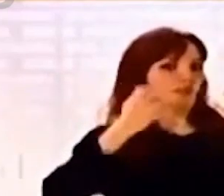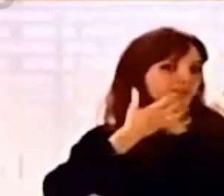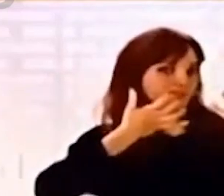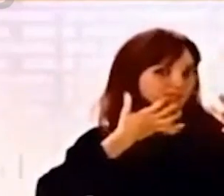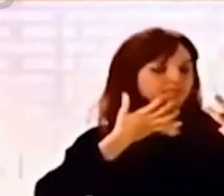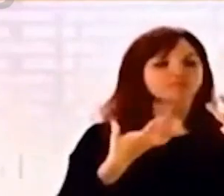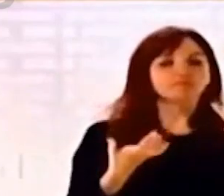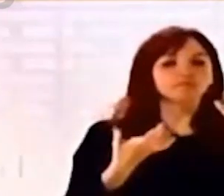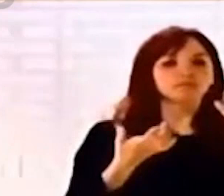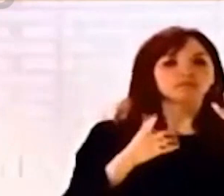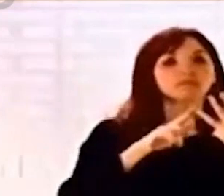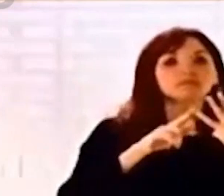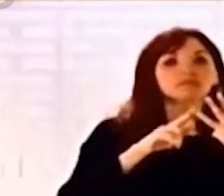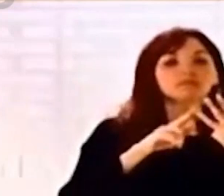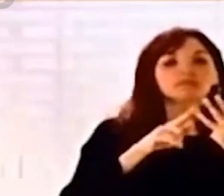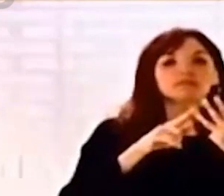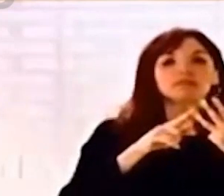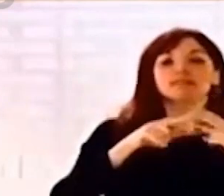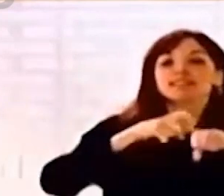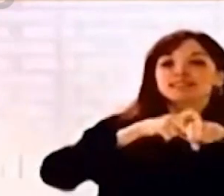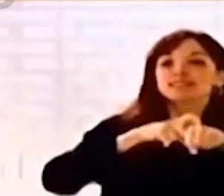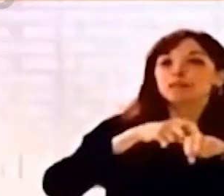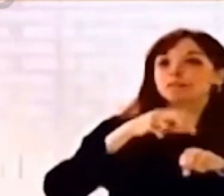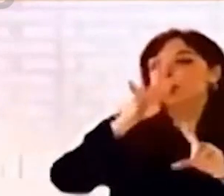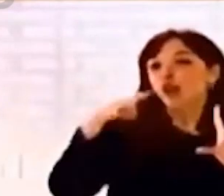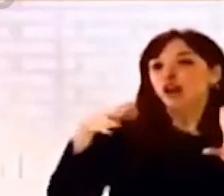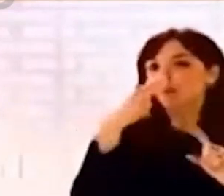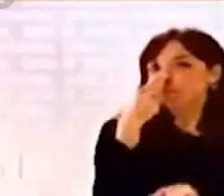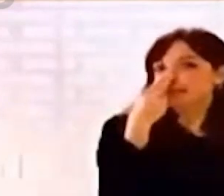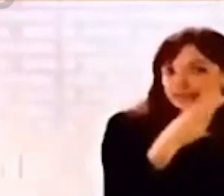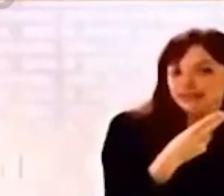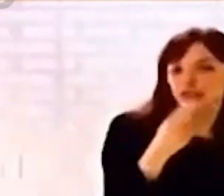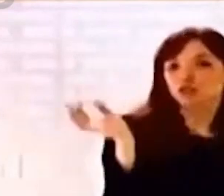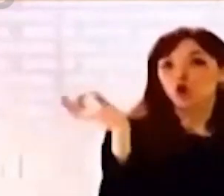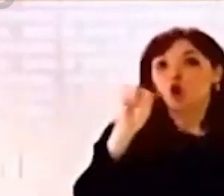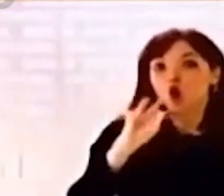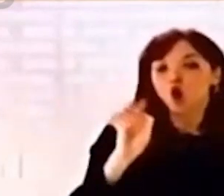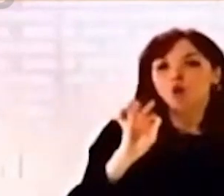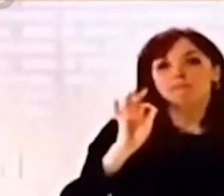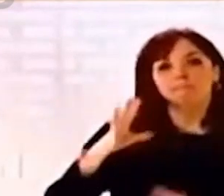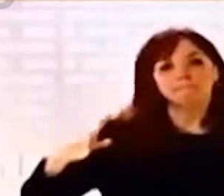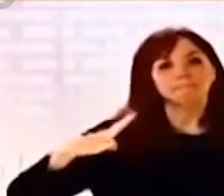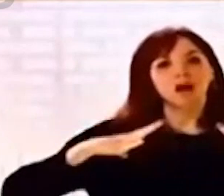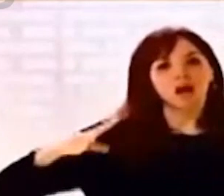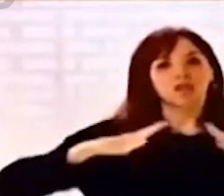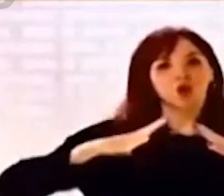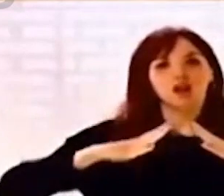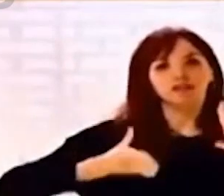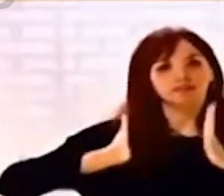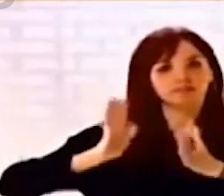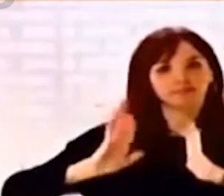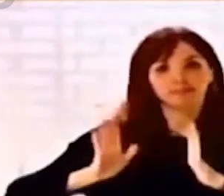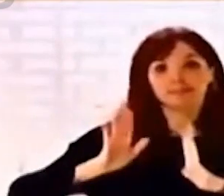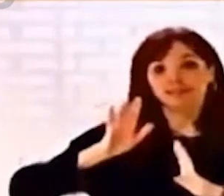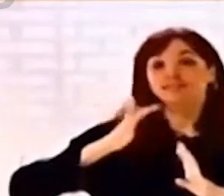y el régimen de visitas y el régimen de vacaciones terapéuticas a los residentes de